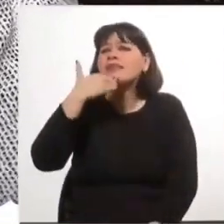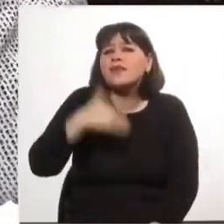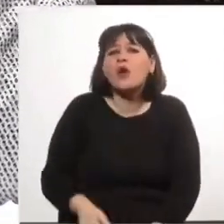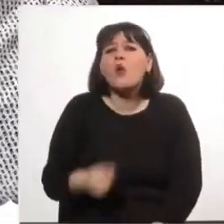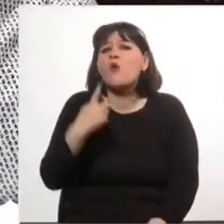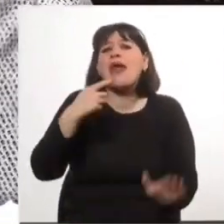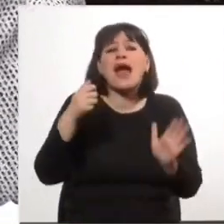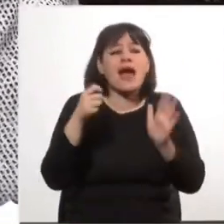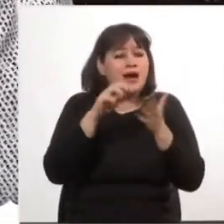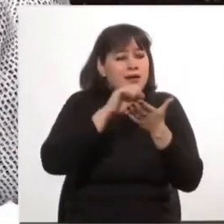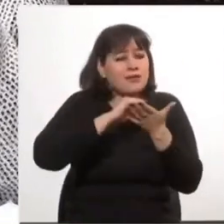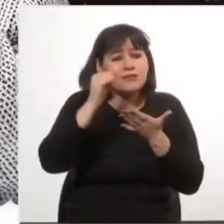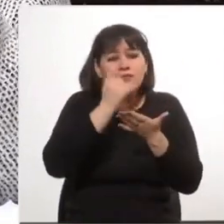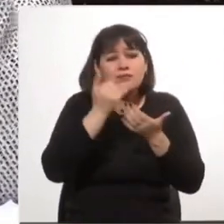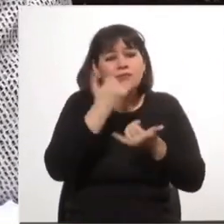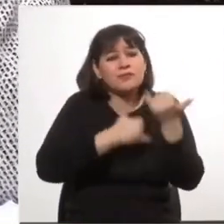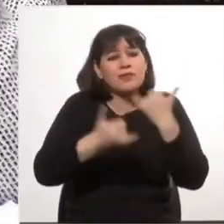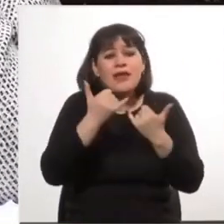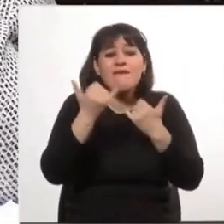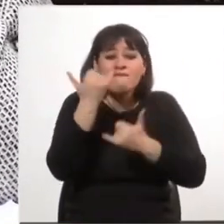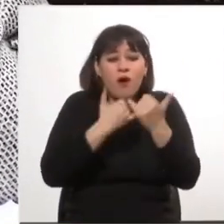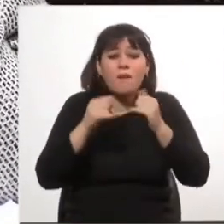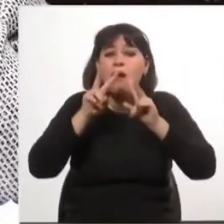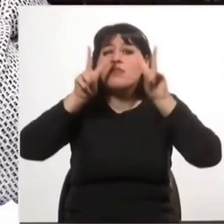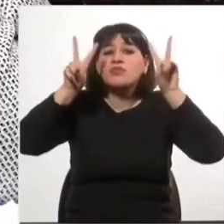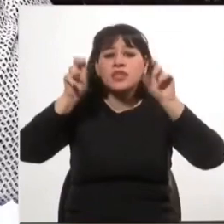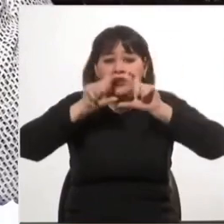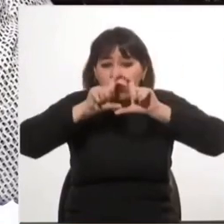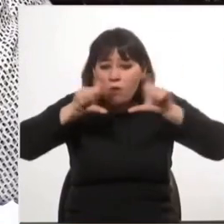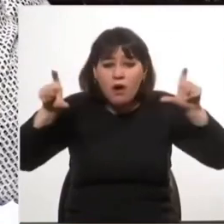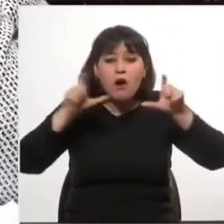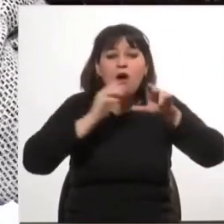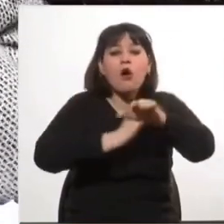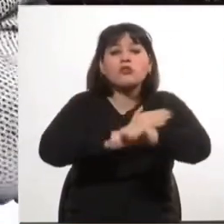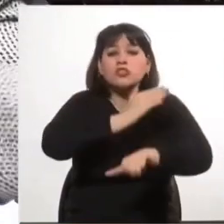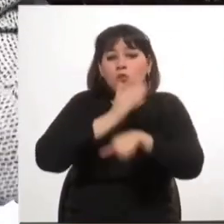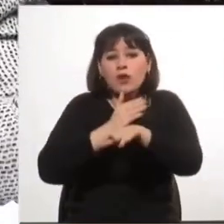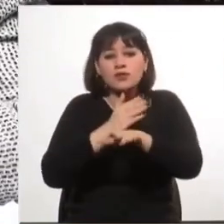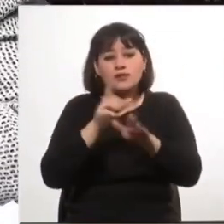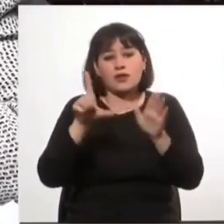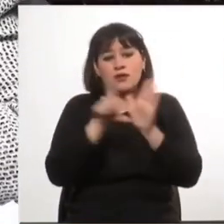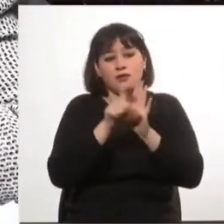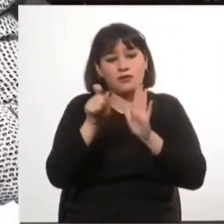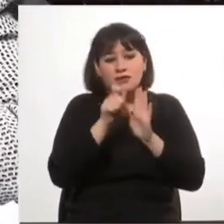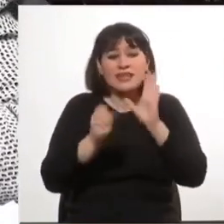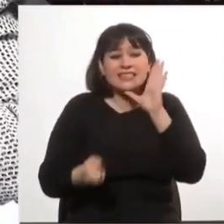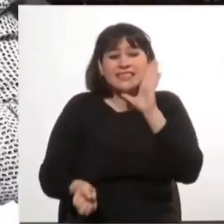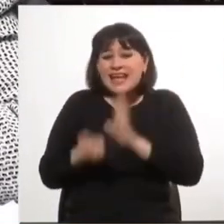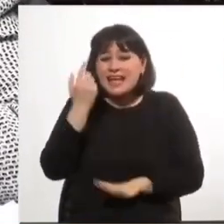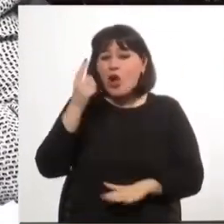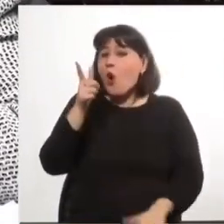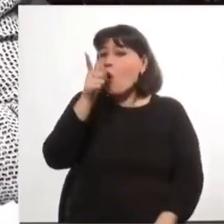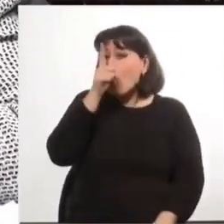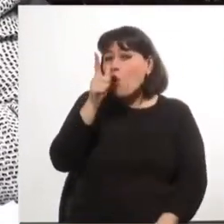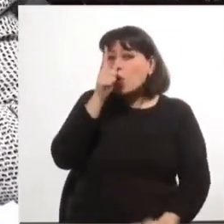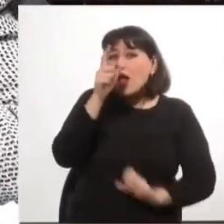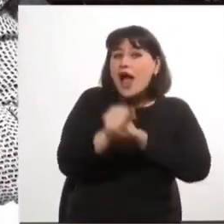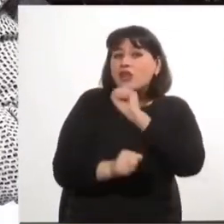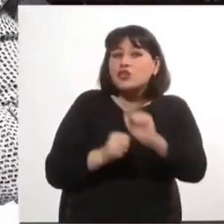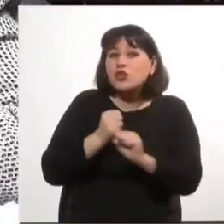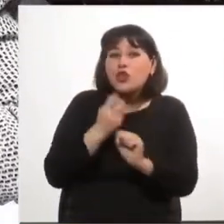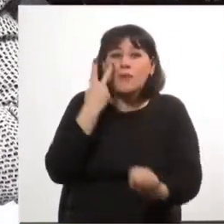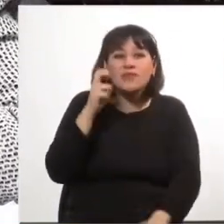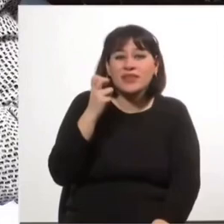artículo que tenía ese título, cómo un informe que tenía ese título, un expediente que se creó en julio del 2020,